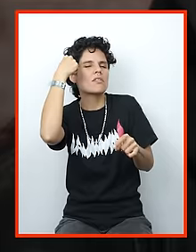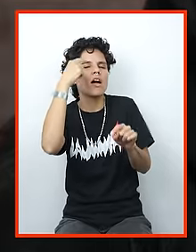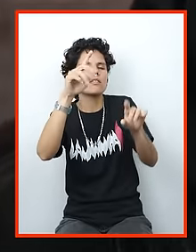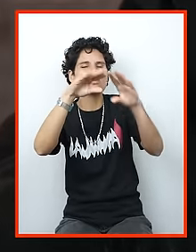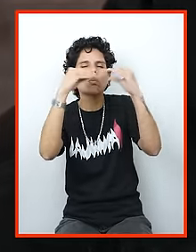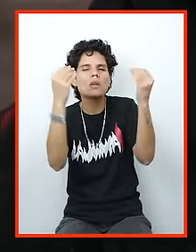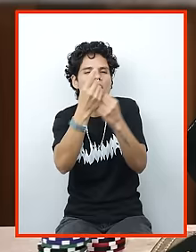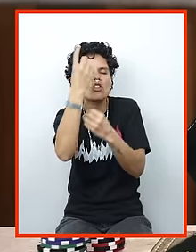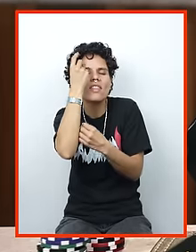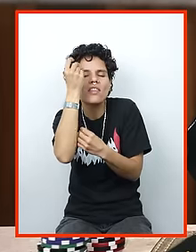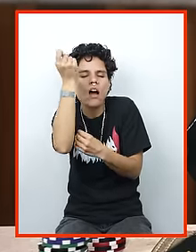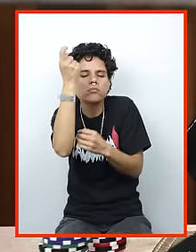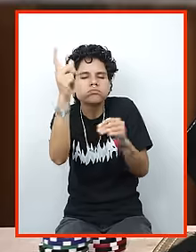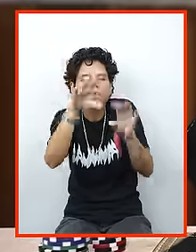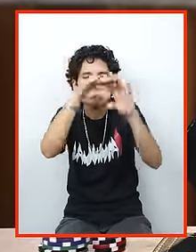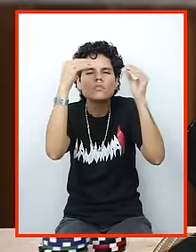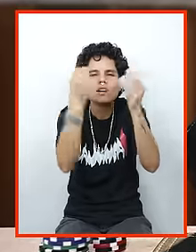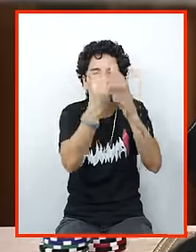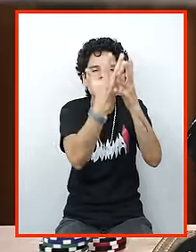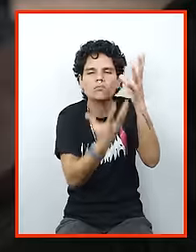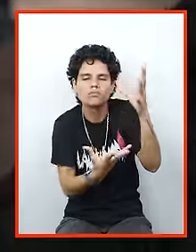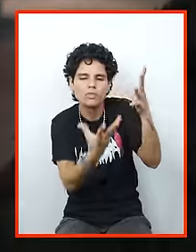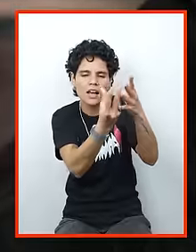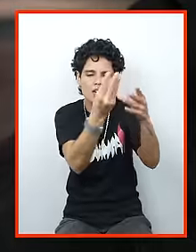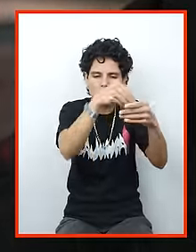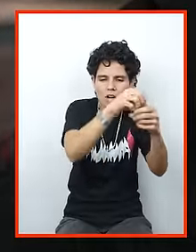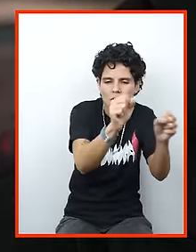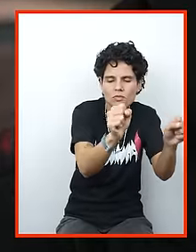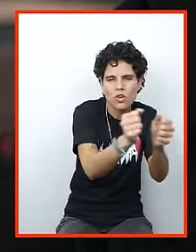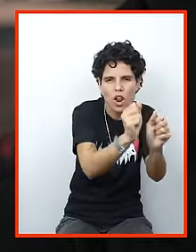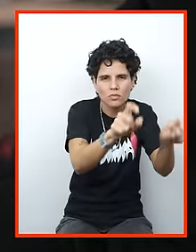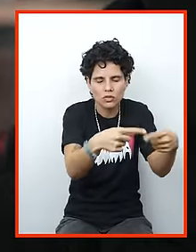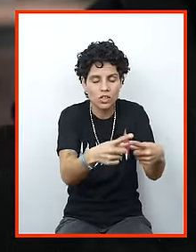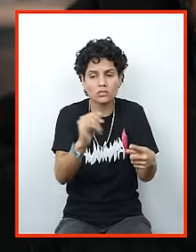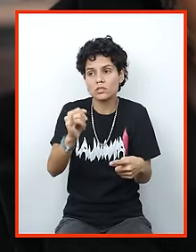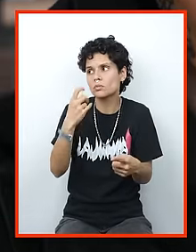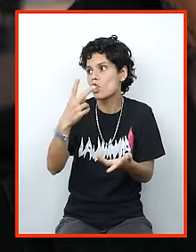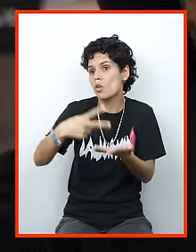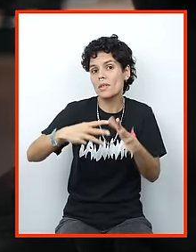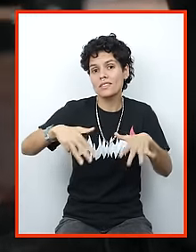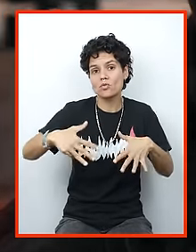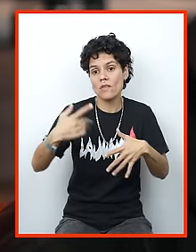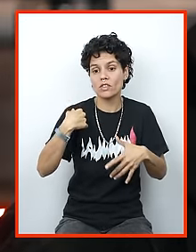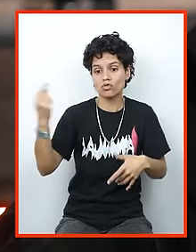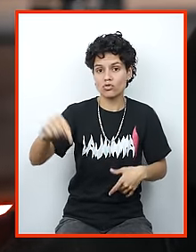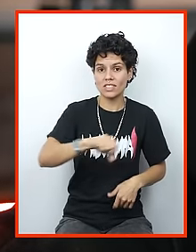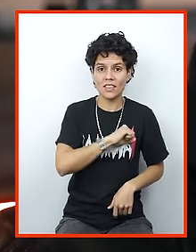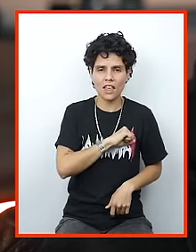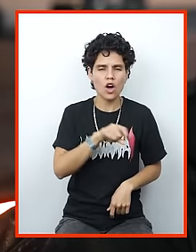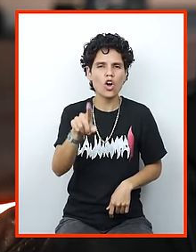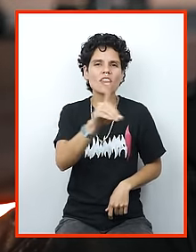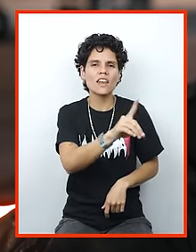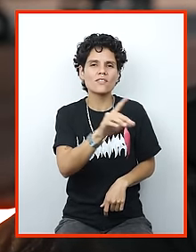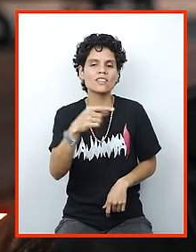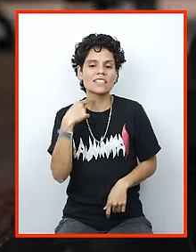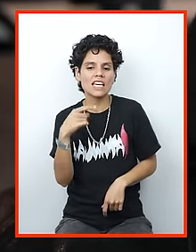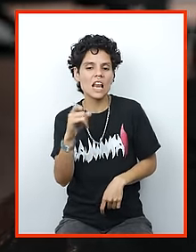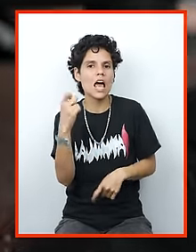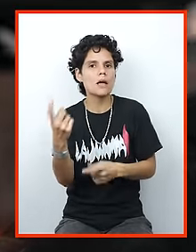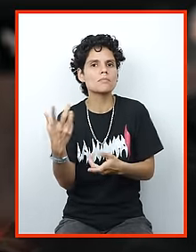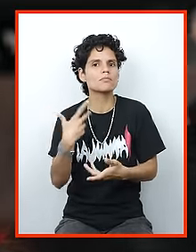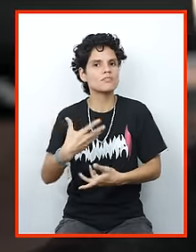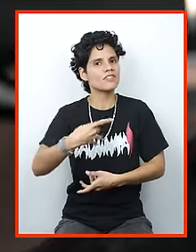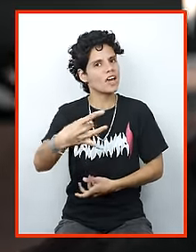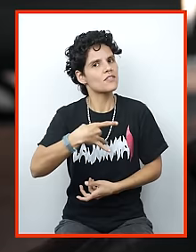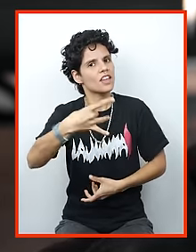conceptos. Uh-huh. Y todo bonito, tener partner así también. Sí, pues bacán. Pues el Dref, cuando yo llegué a Santiago, en el 2019, él fue el que como que, no sé, me llevaba a